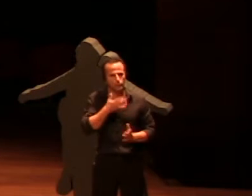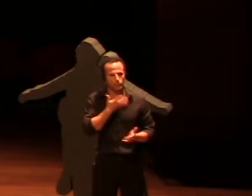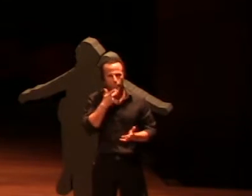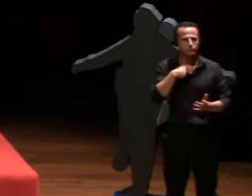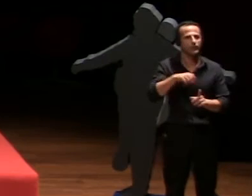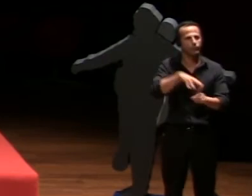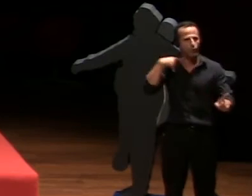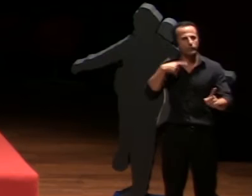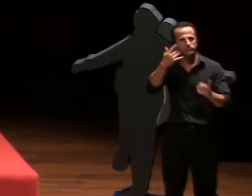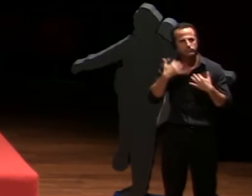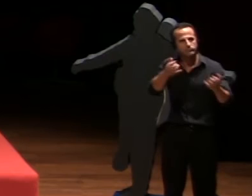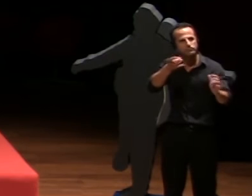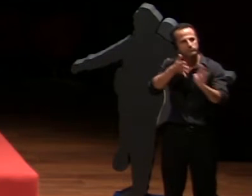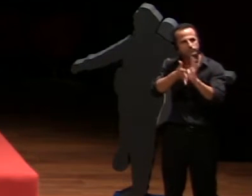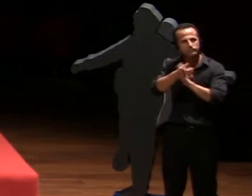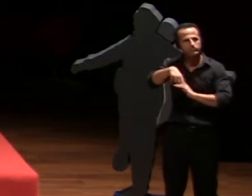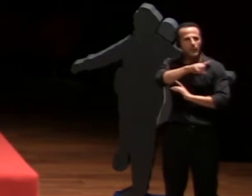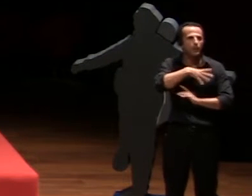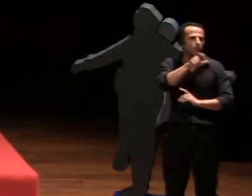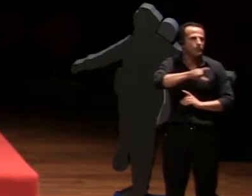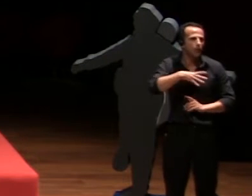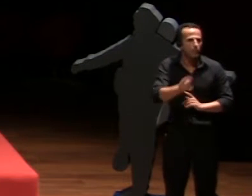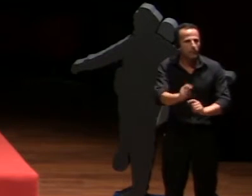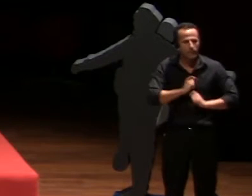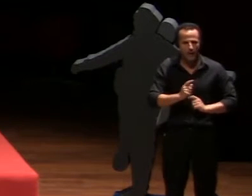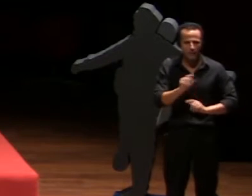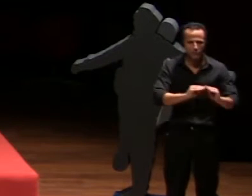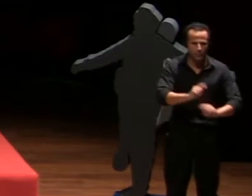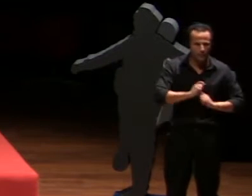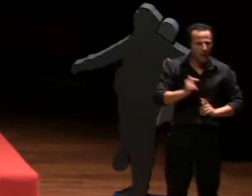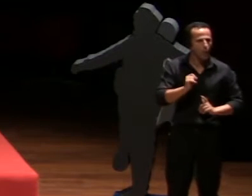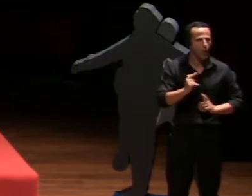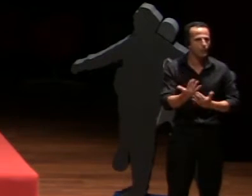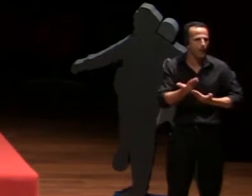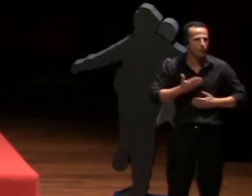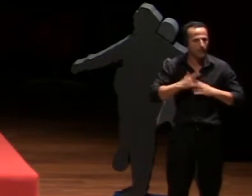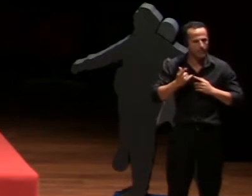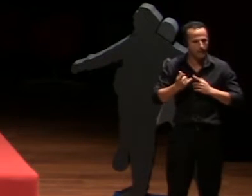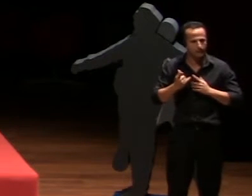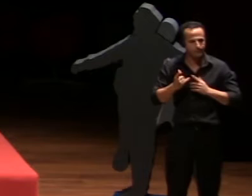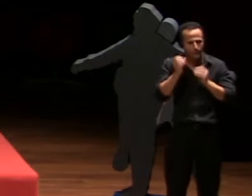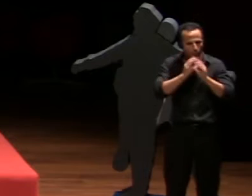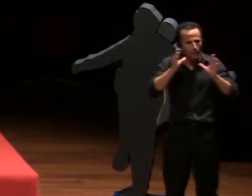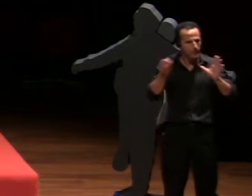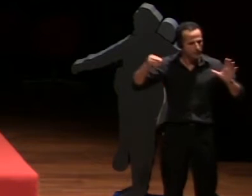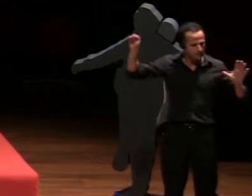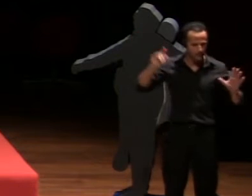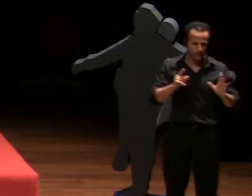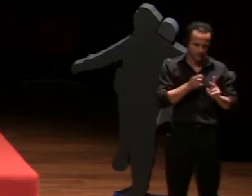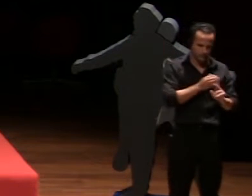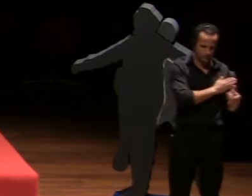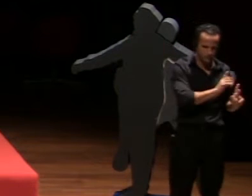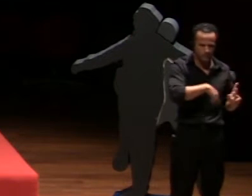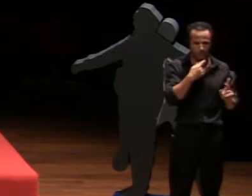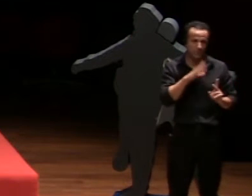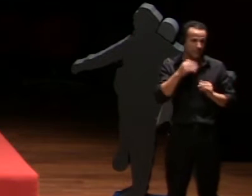muchas personas que a lo mejor pues, me pueden ayudar a resolver o a implementar ese concepto. Luego quería, pues sobre todo